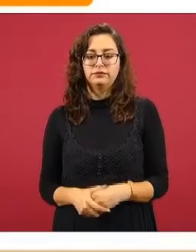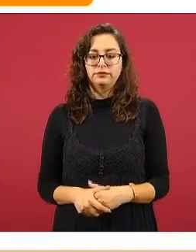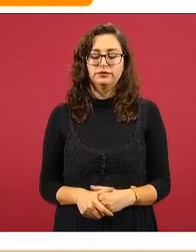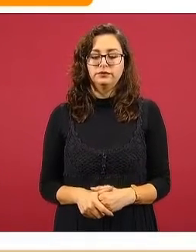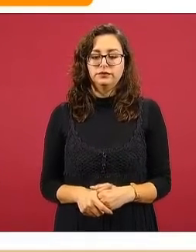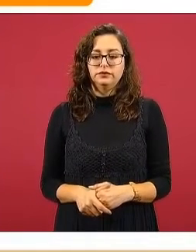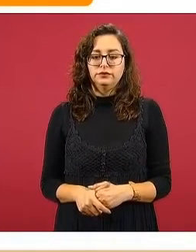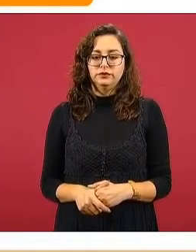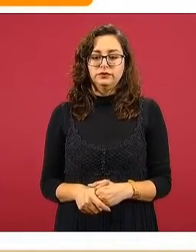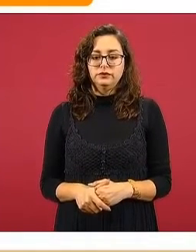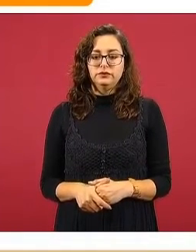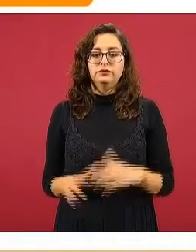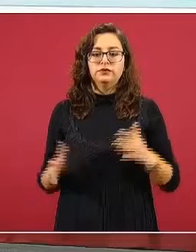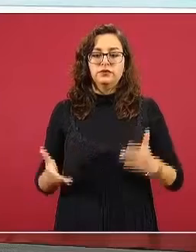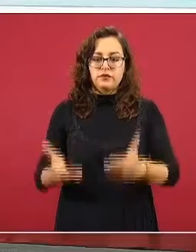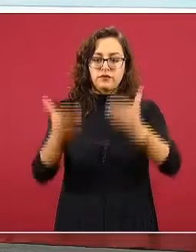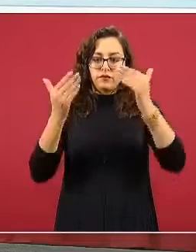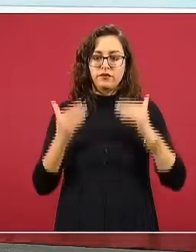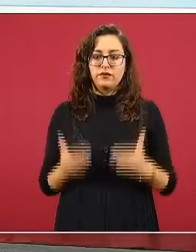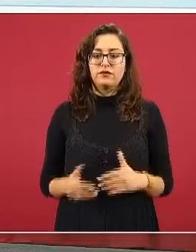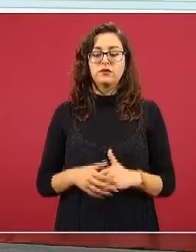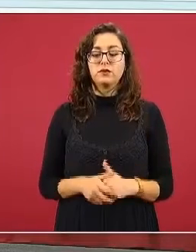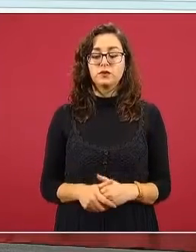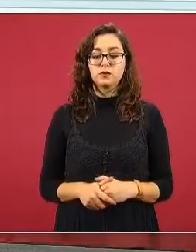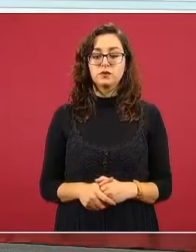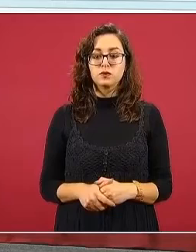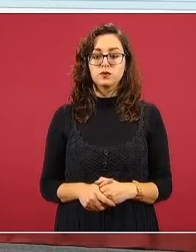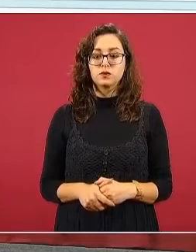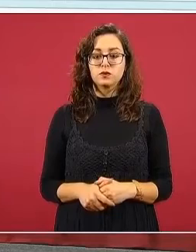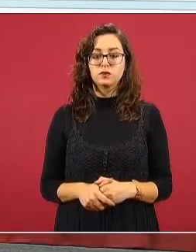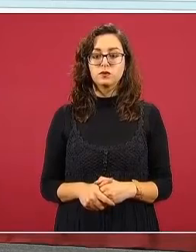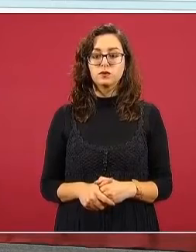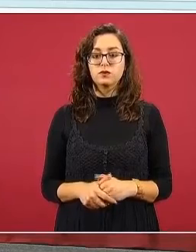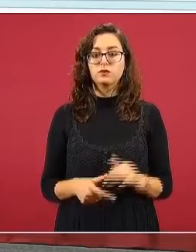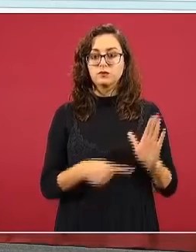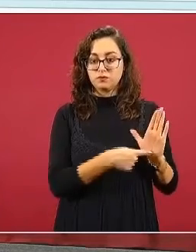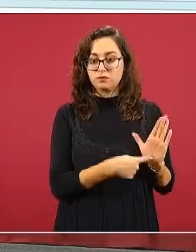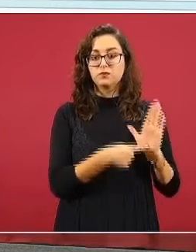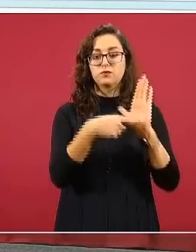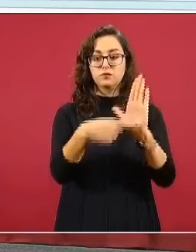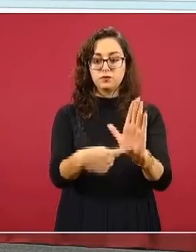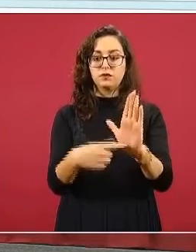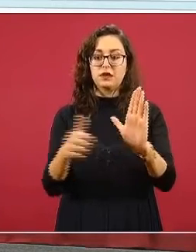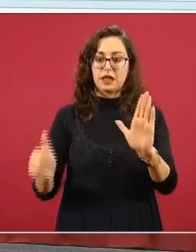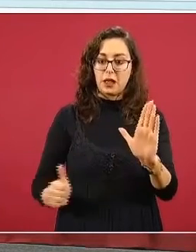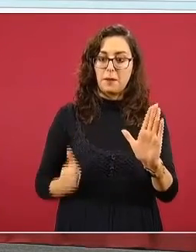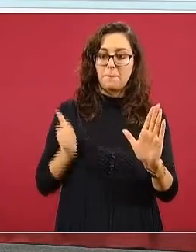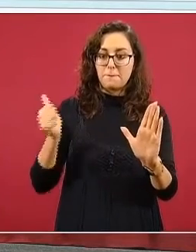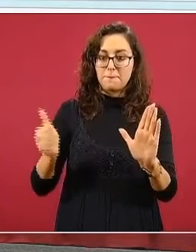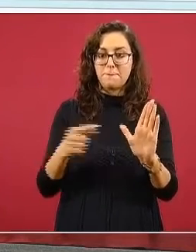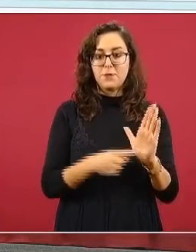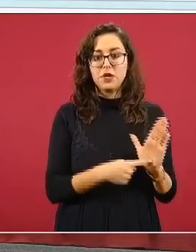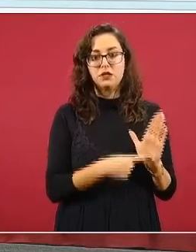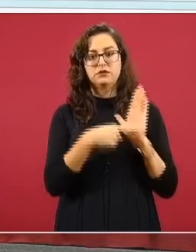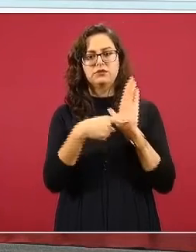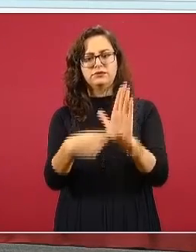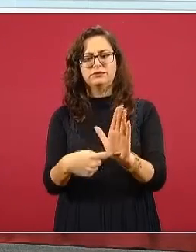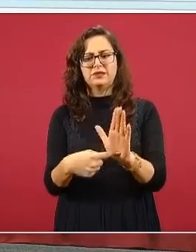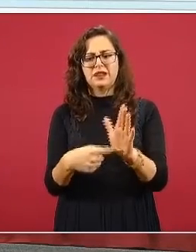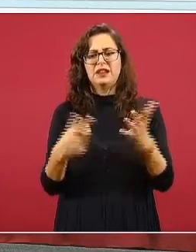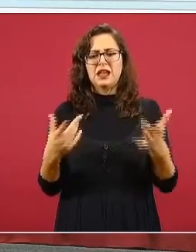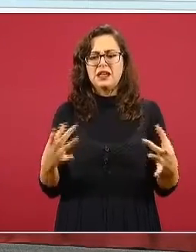46. Veamos la siguiente diapositiva, y queremos aprovechar esta diapositiva precisamente